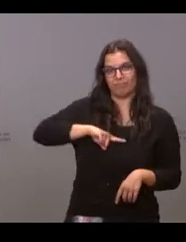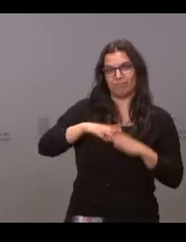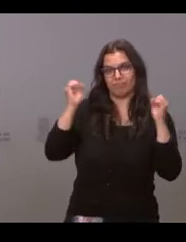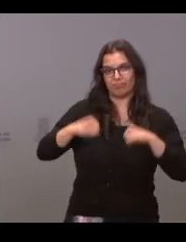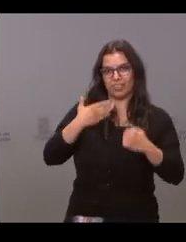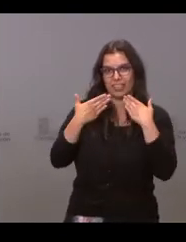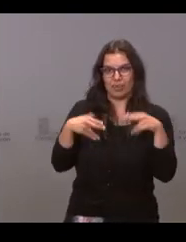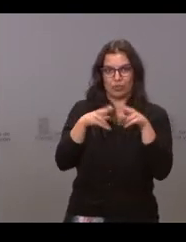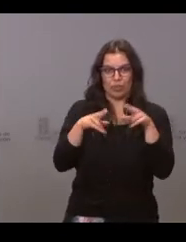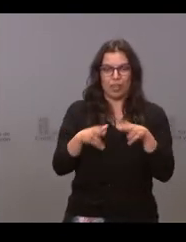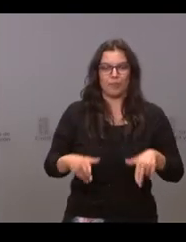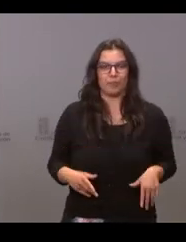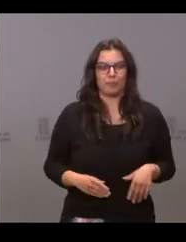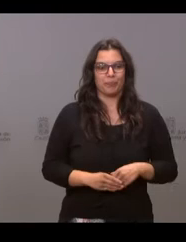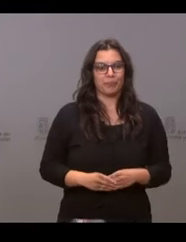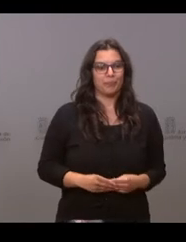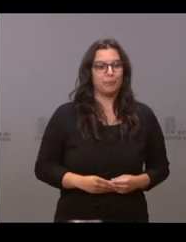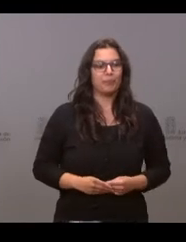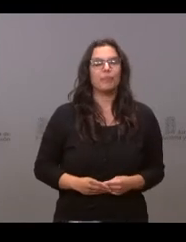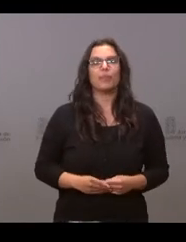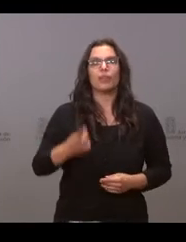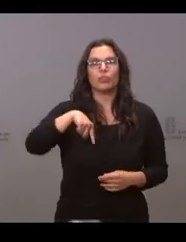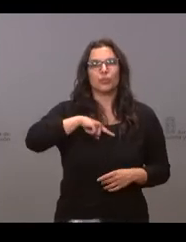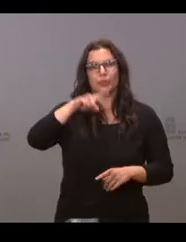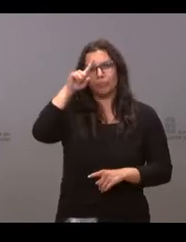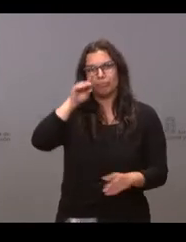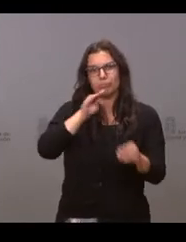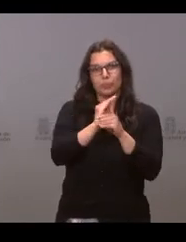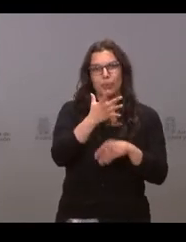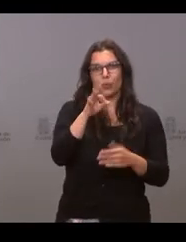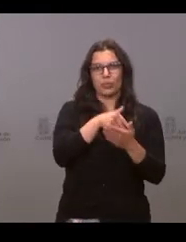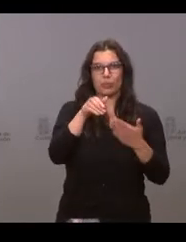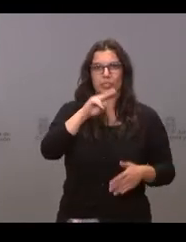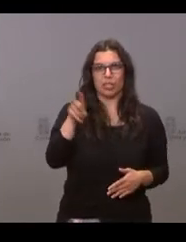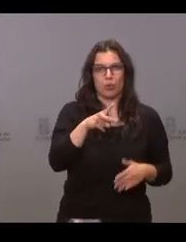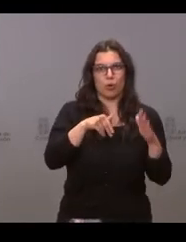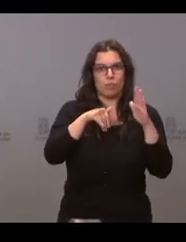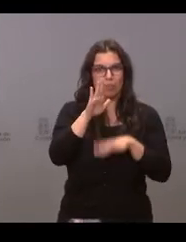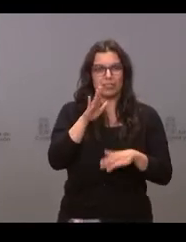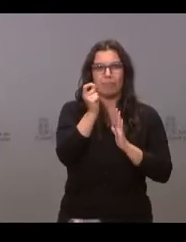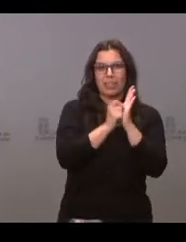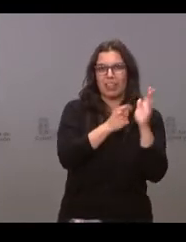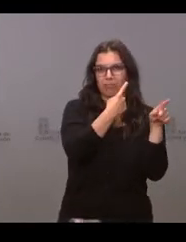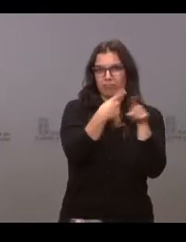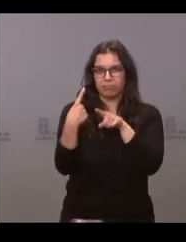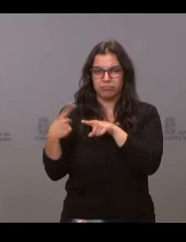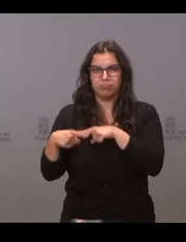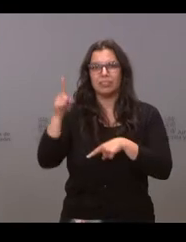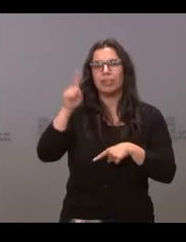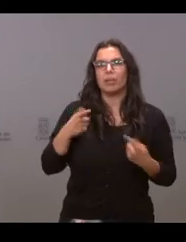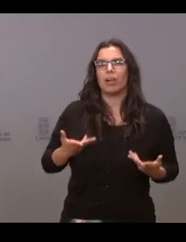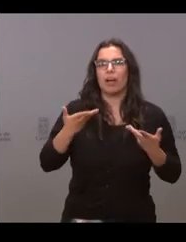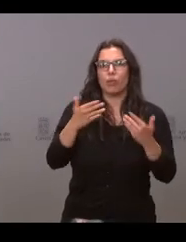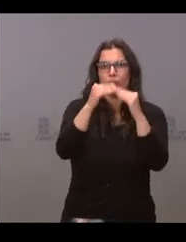vamos a destinar más de 50 millones de euros a distintas medidas a mejorar ayuda a domicilio'